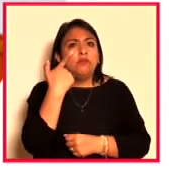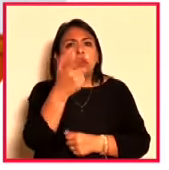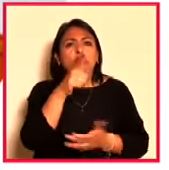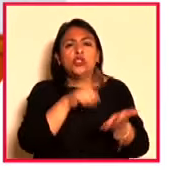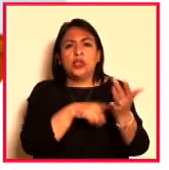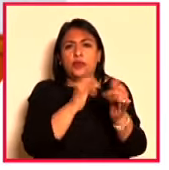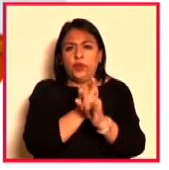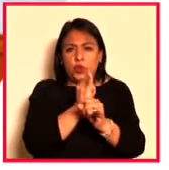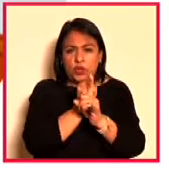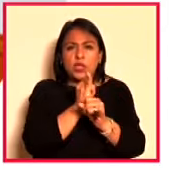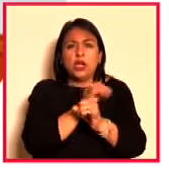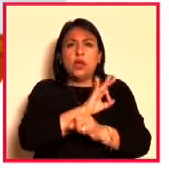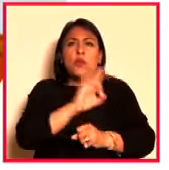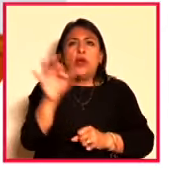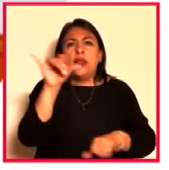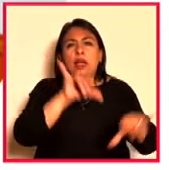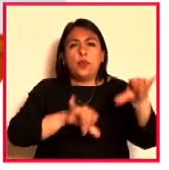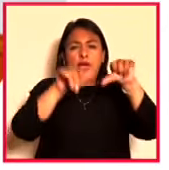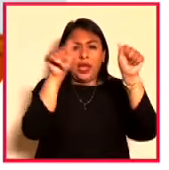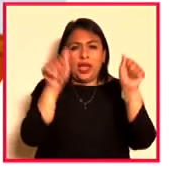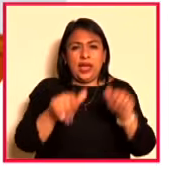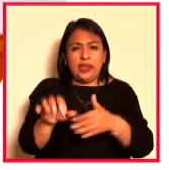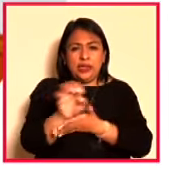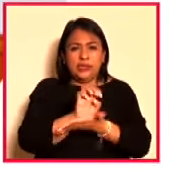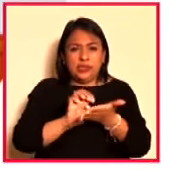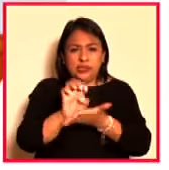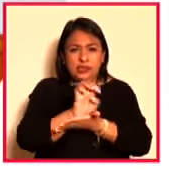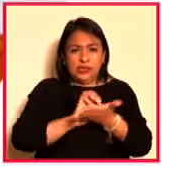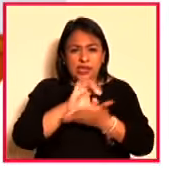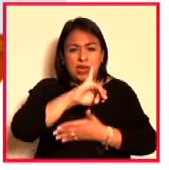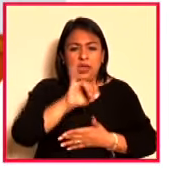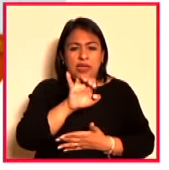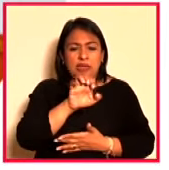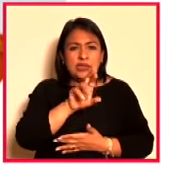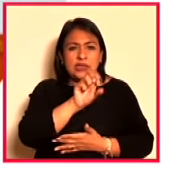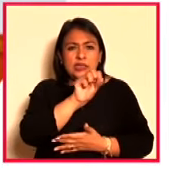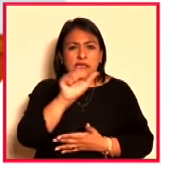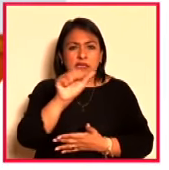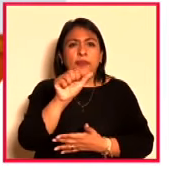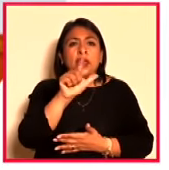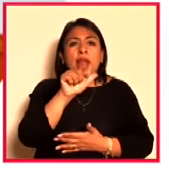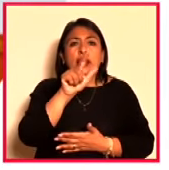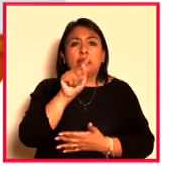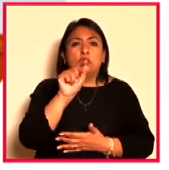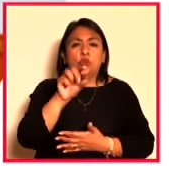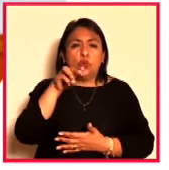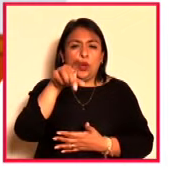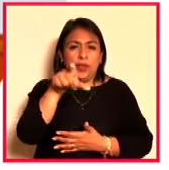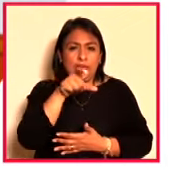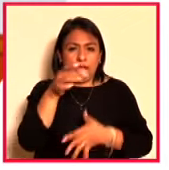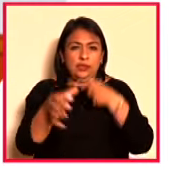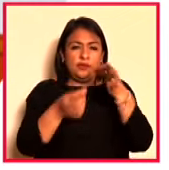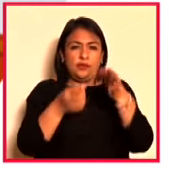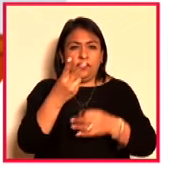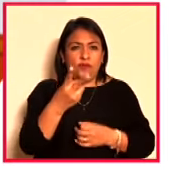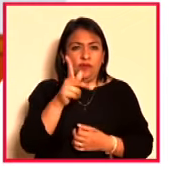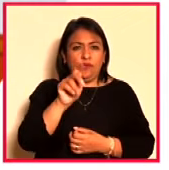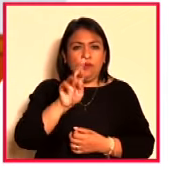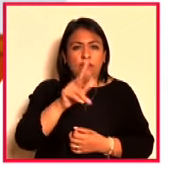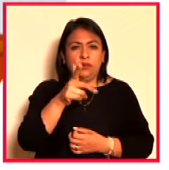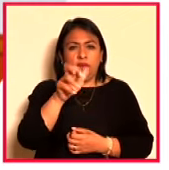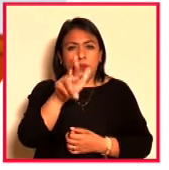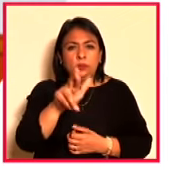electrónico del Laboratorio de Artes Escénicas Jerzy Grotowski, lartes.mx. Noticias 22, Víctor